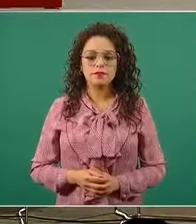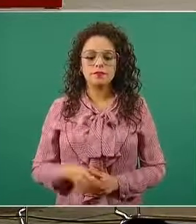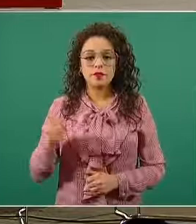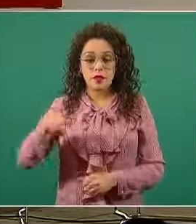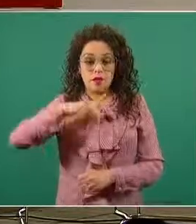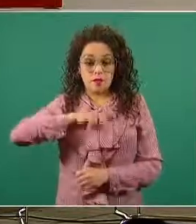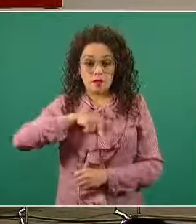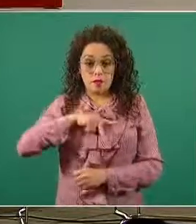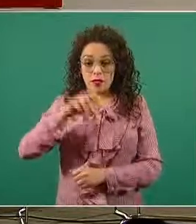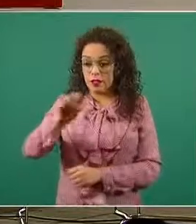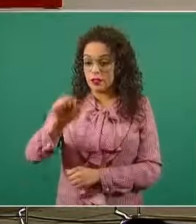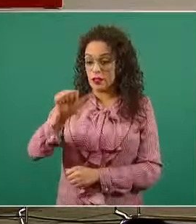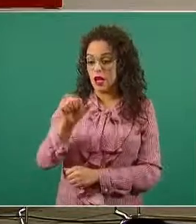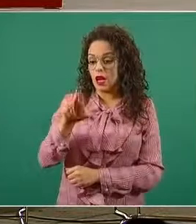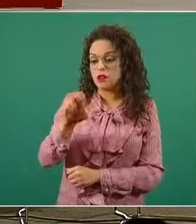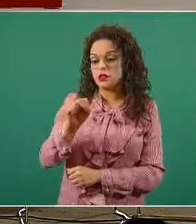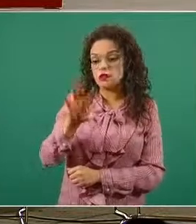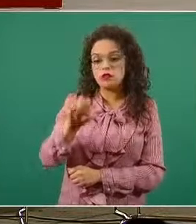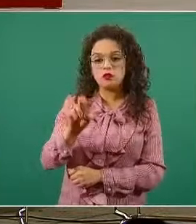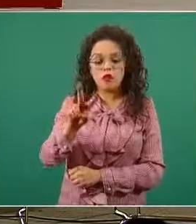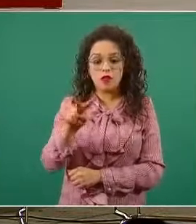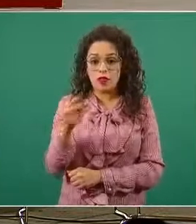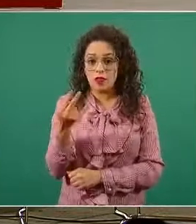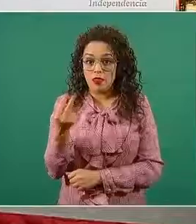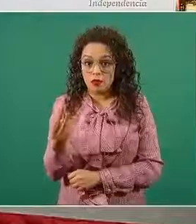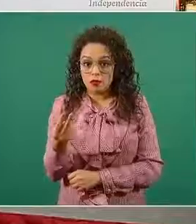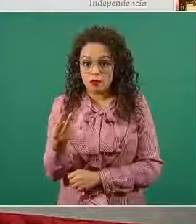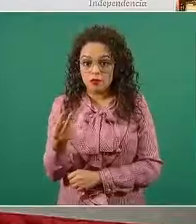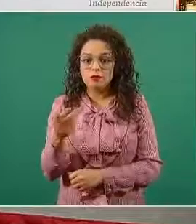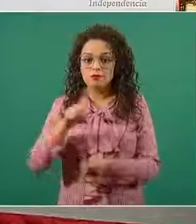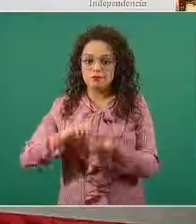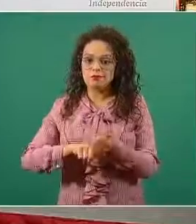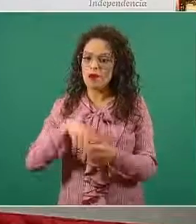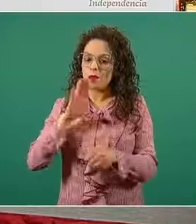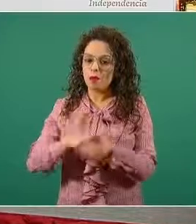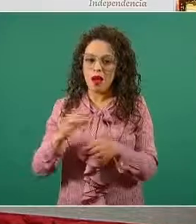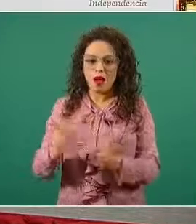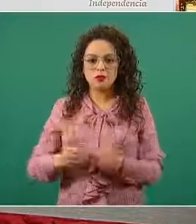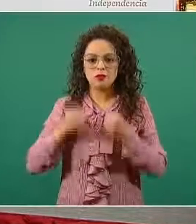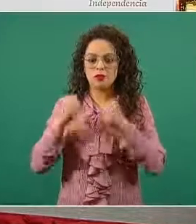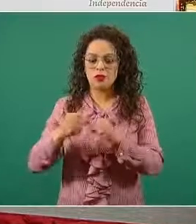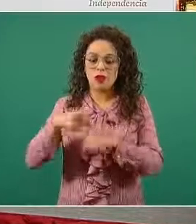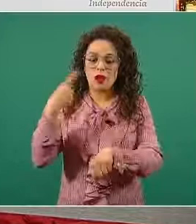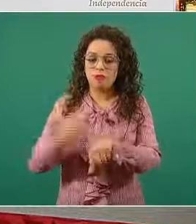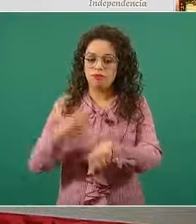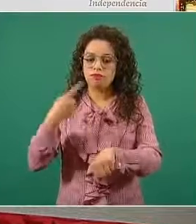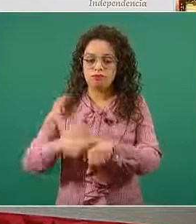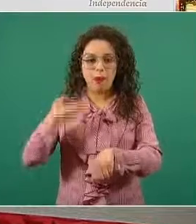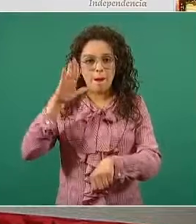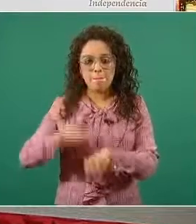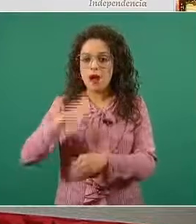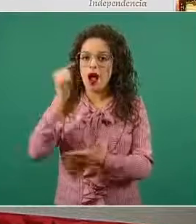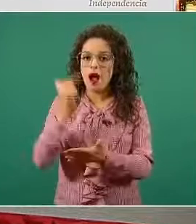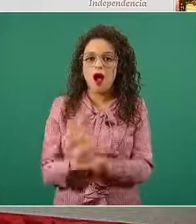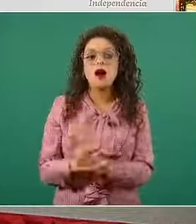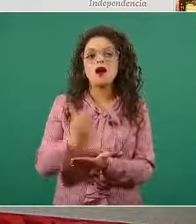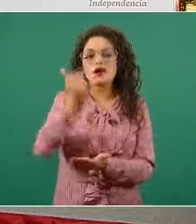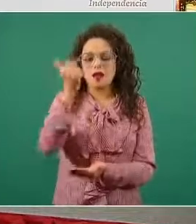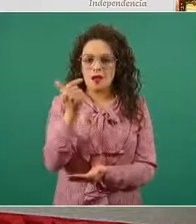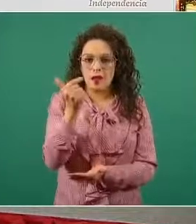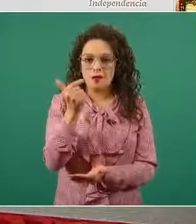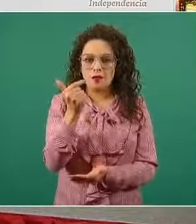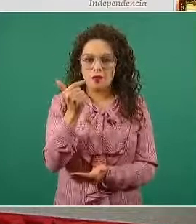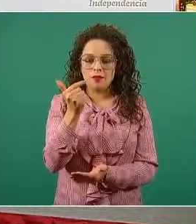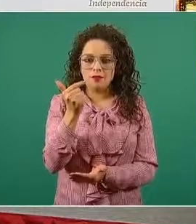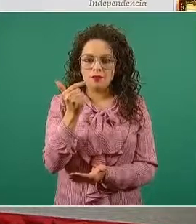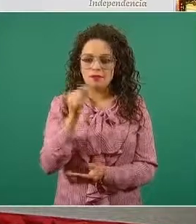virus SARS-CoV-2 tiene sus efectos más importantes y produce las mayores complicaciones que